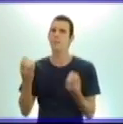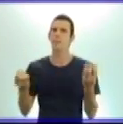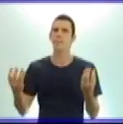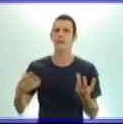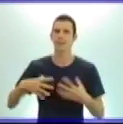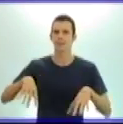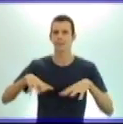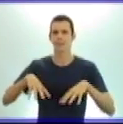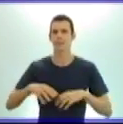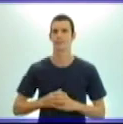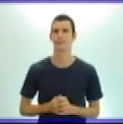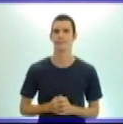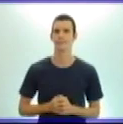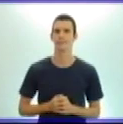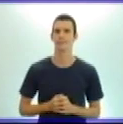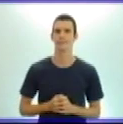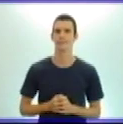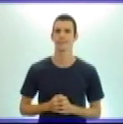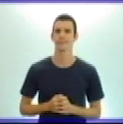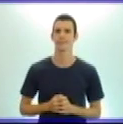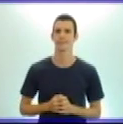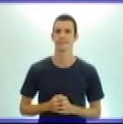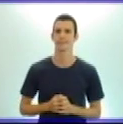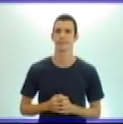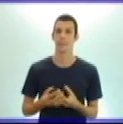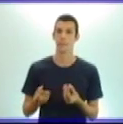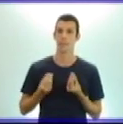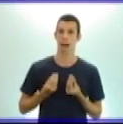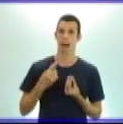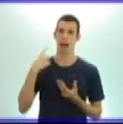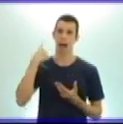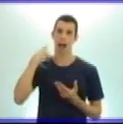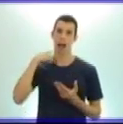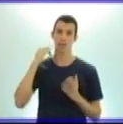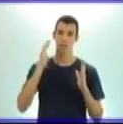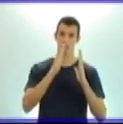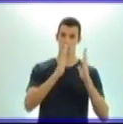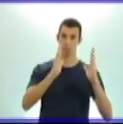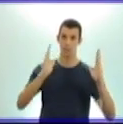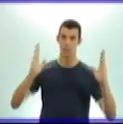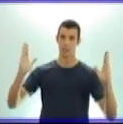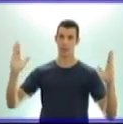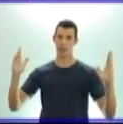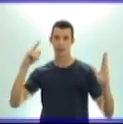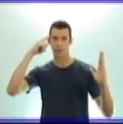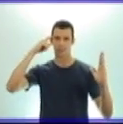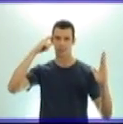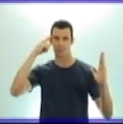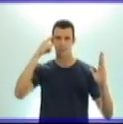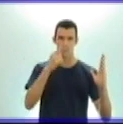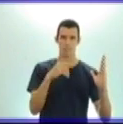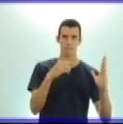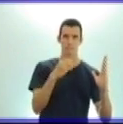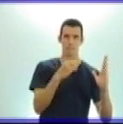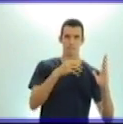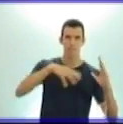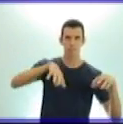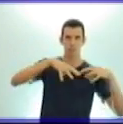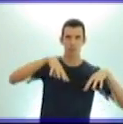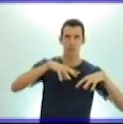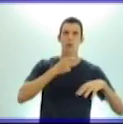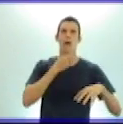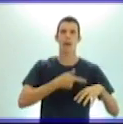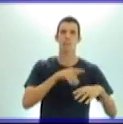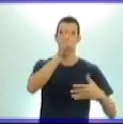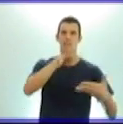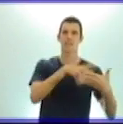de base para ordenarlos cronológicamente o completar tablas